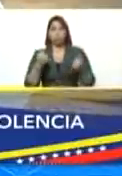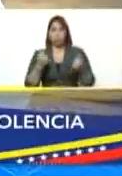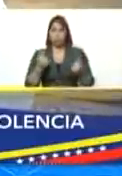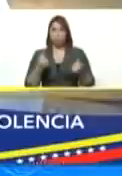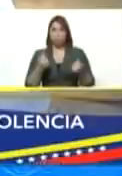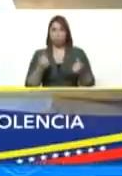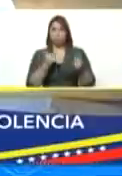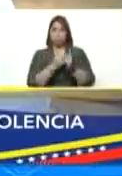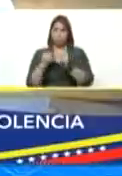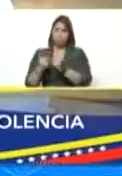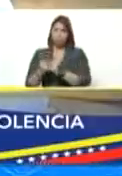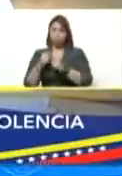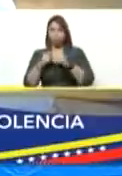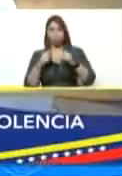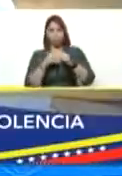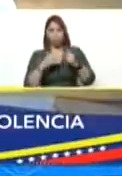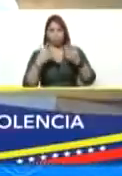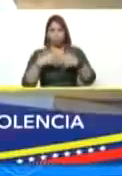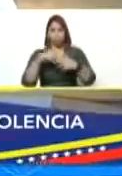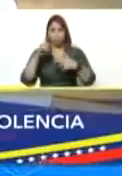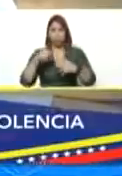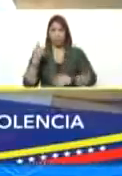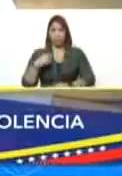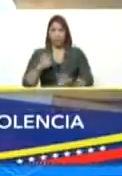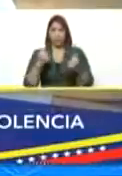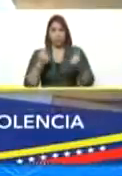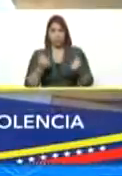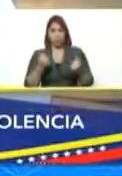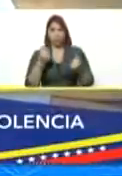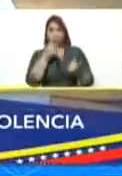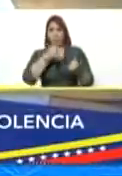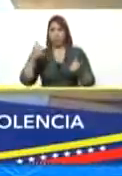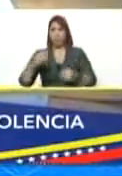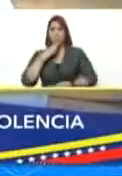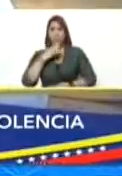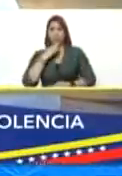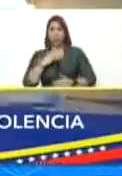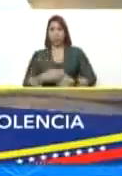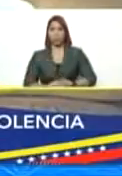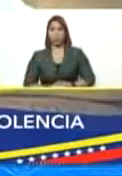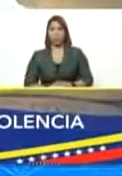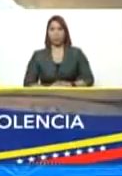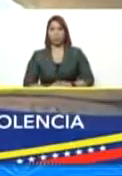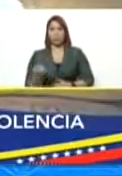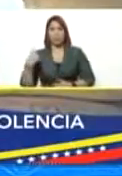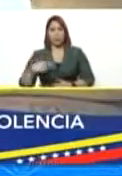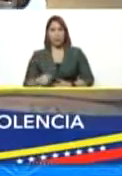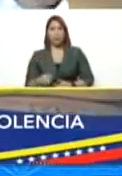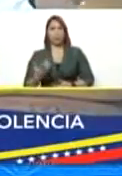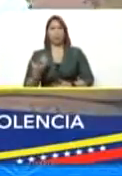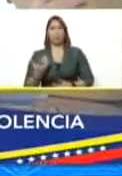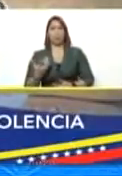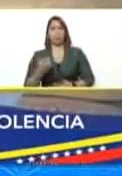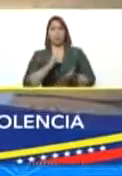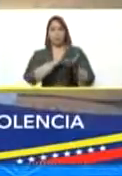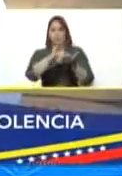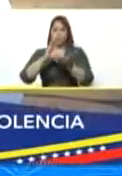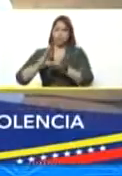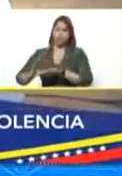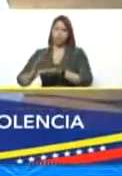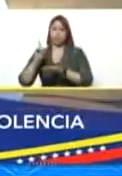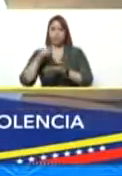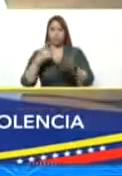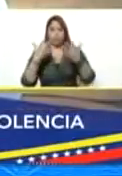mediana industria, tenemos los fondos de cada banco, Tenemos la cartera crediticia para la pequeña y